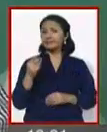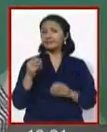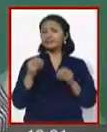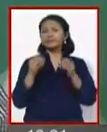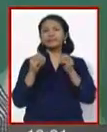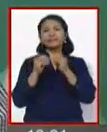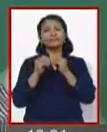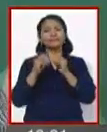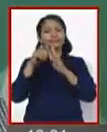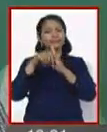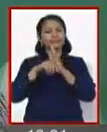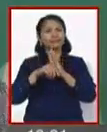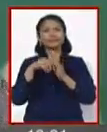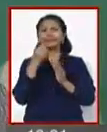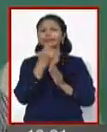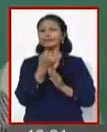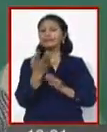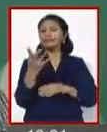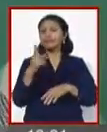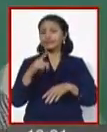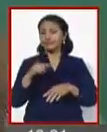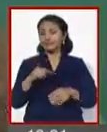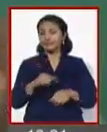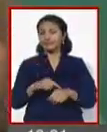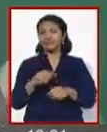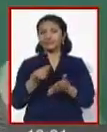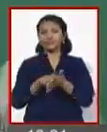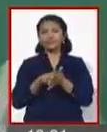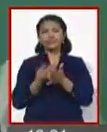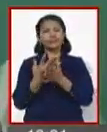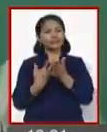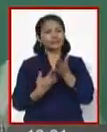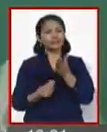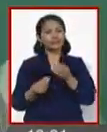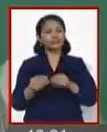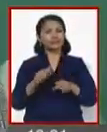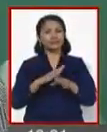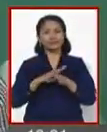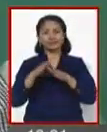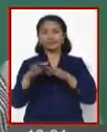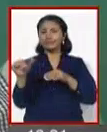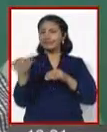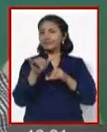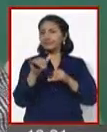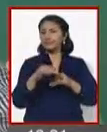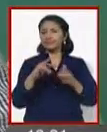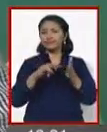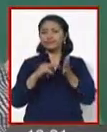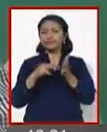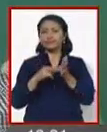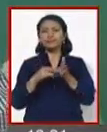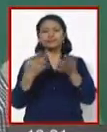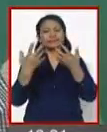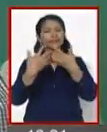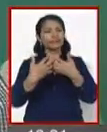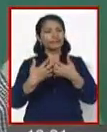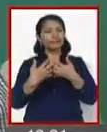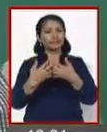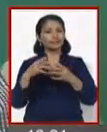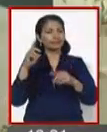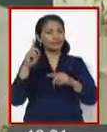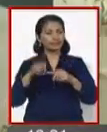en esa situación, en esa coyuntura, en algún momento los ingresos y los egresos van a terminar siendo los mismos, lo que significa que una empresa se